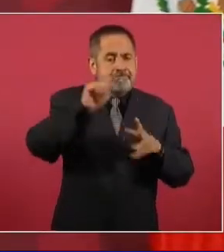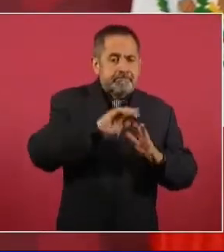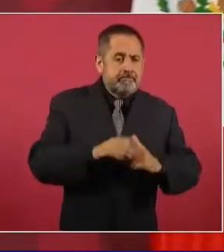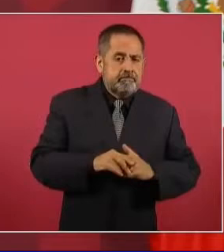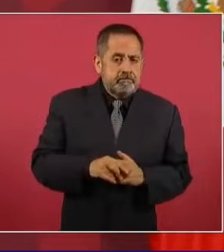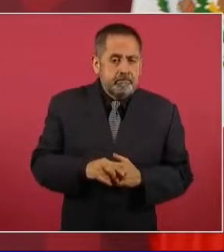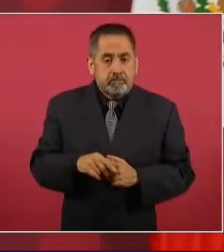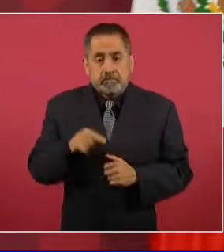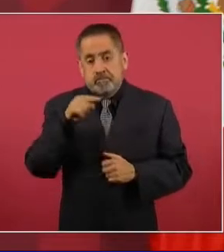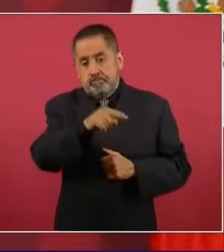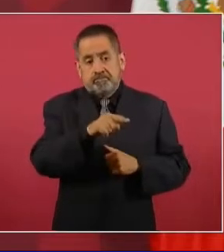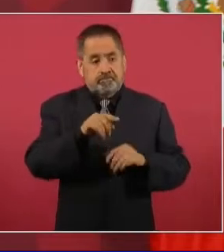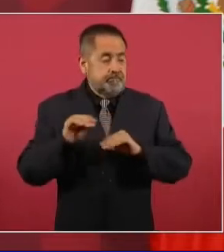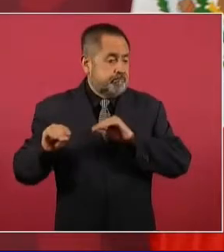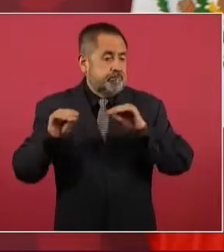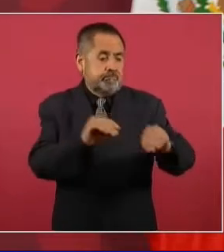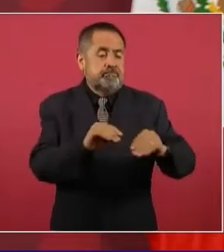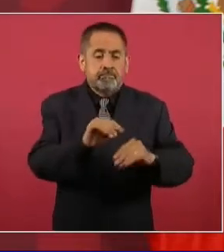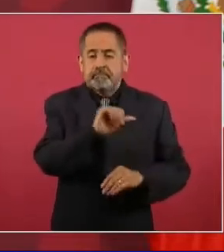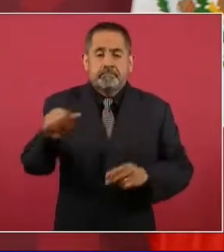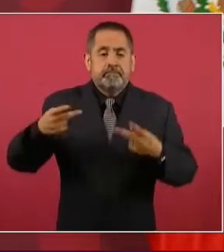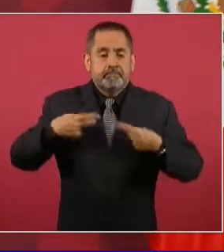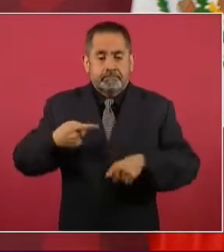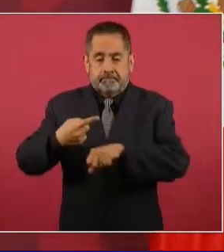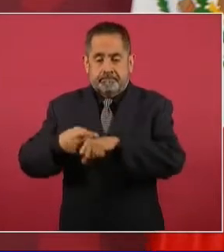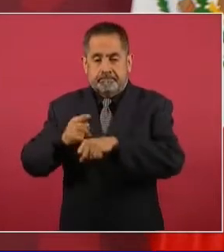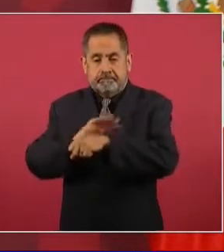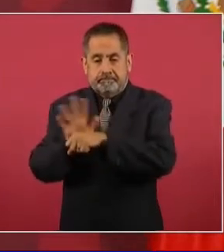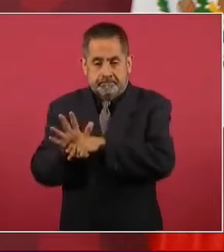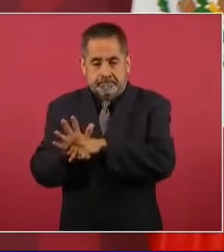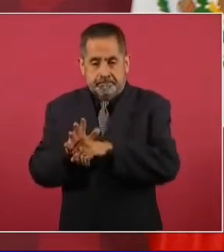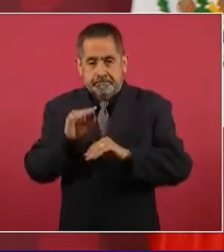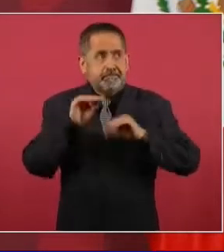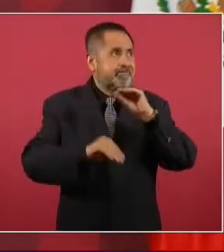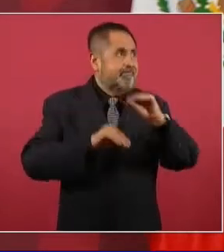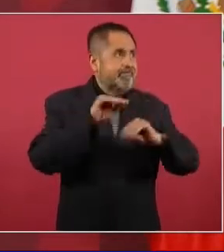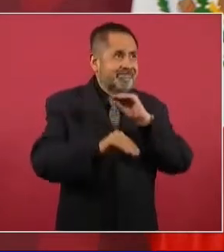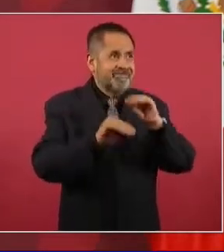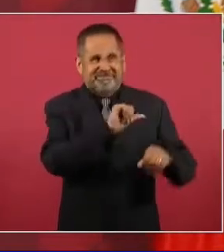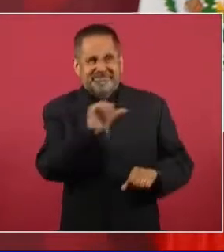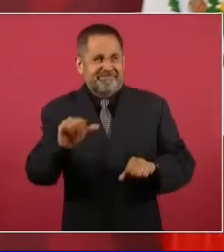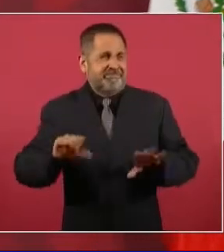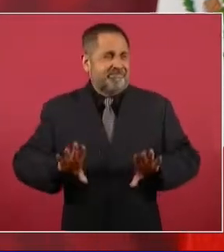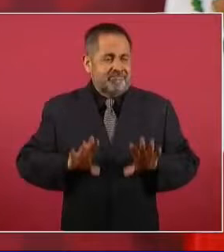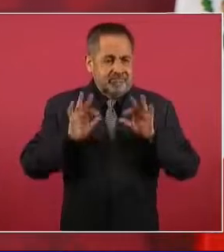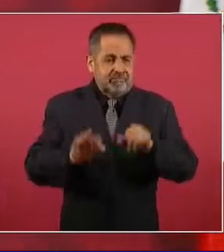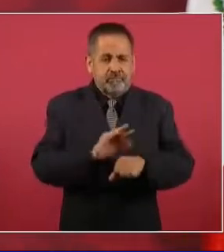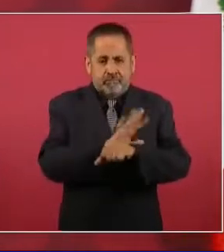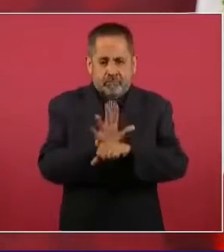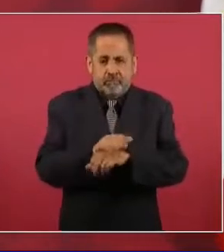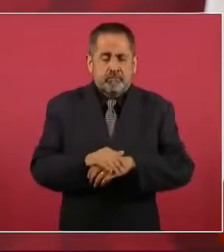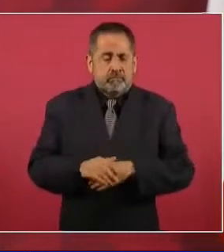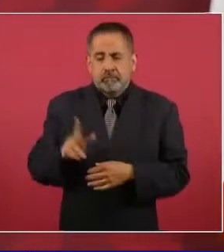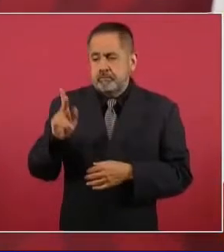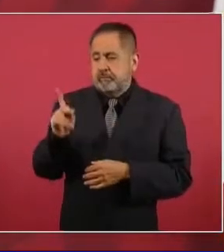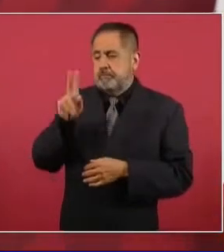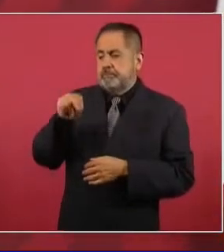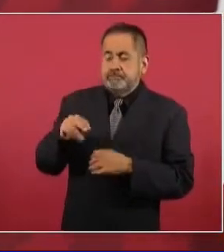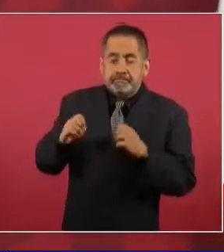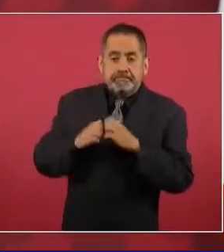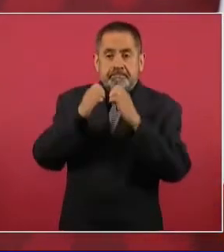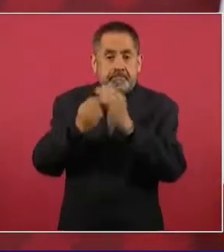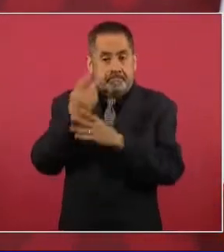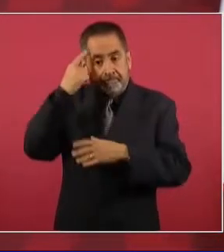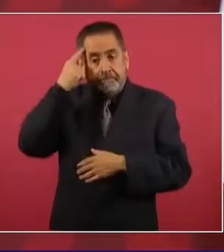donde atendimos a enfermos COVID, o sea, los preparamos con ese propósito. Eso fue un plan, vamos a decir,